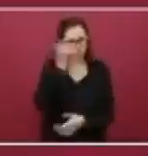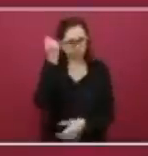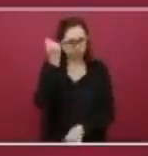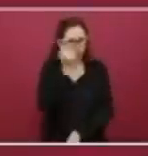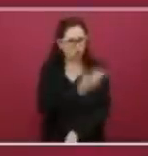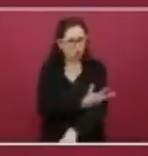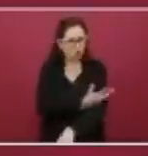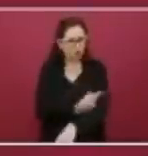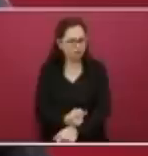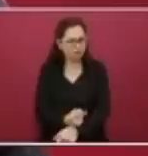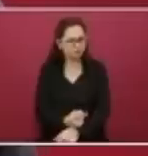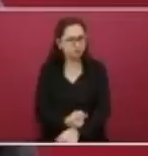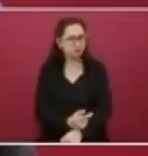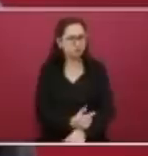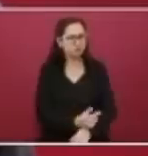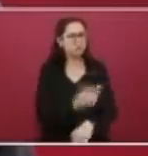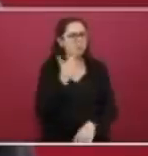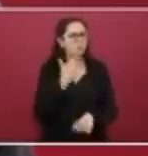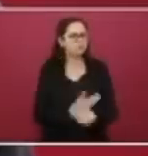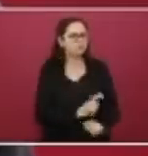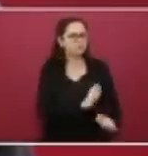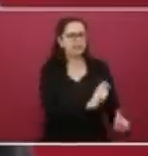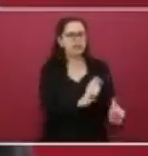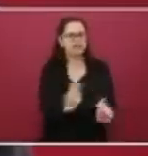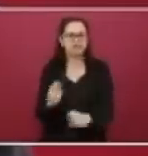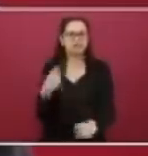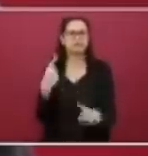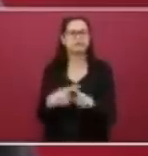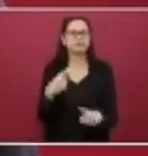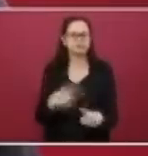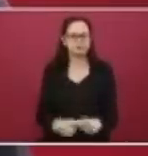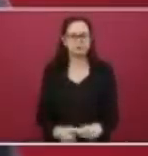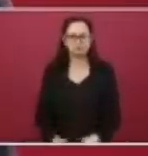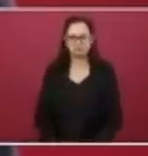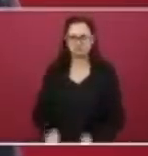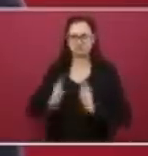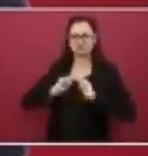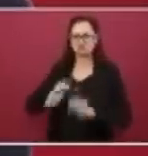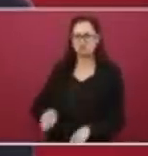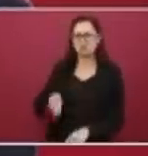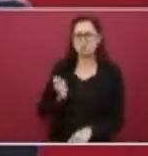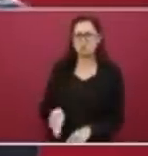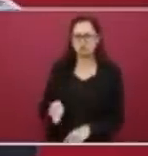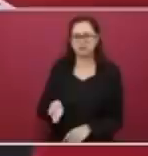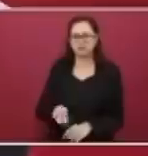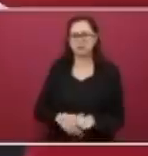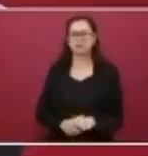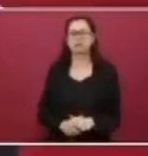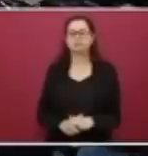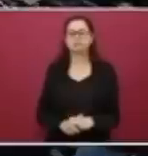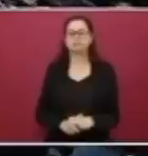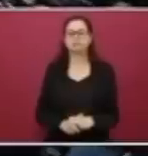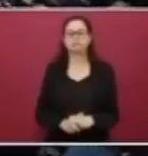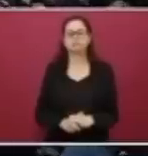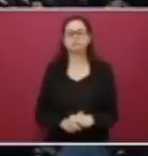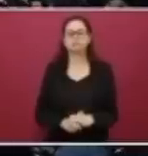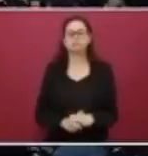que cada quien asuma su responsabilidad en cuanto a las